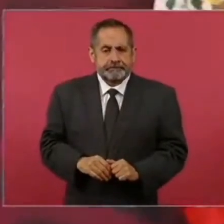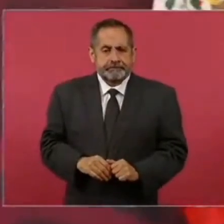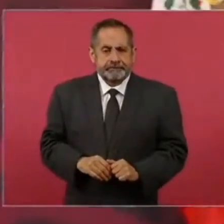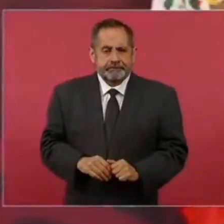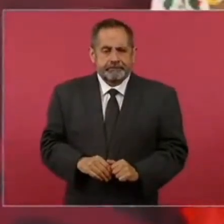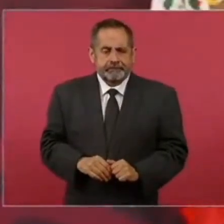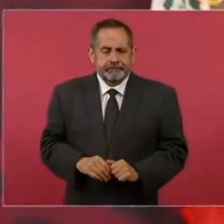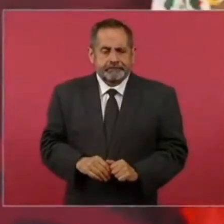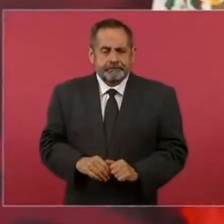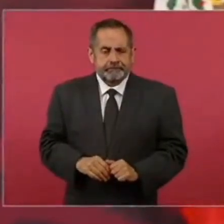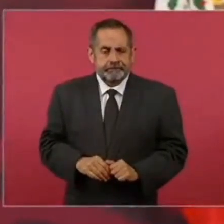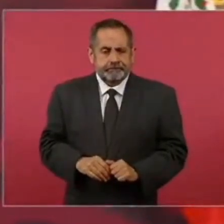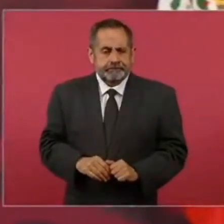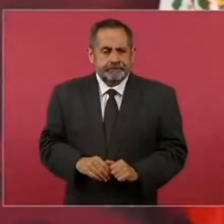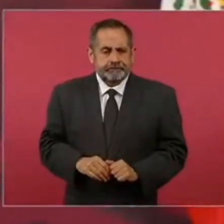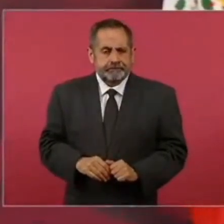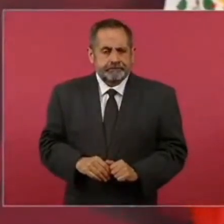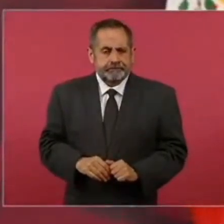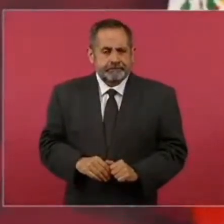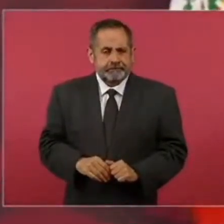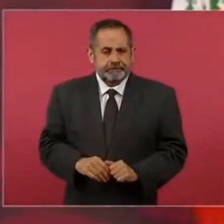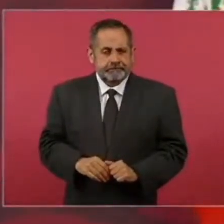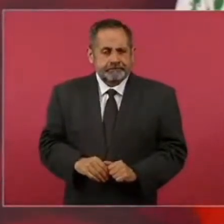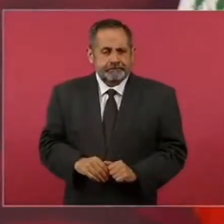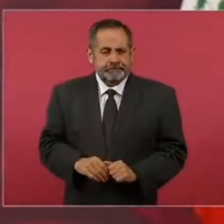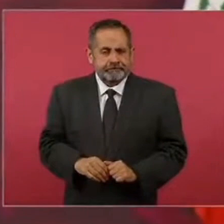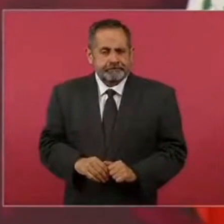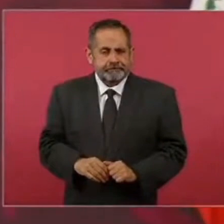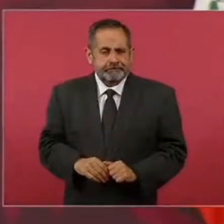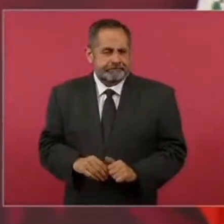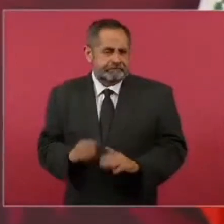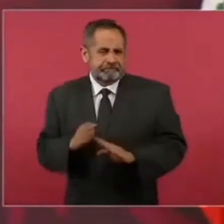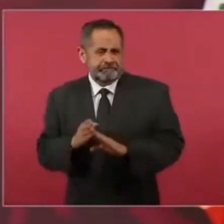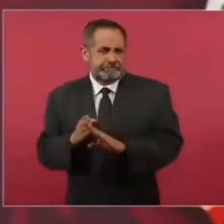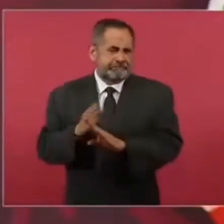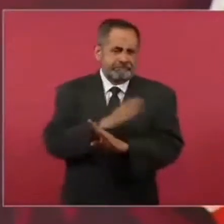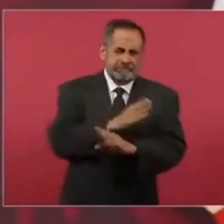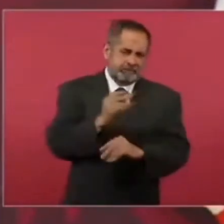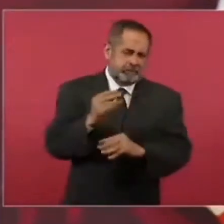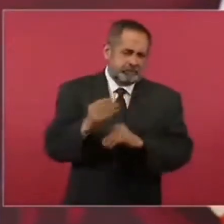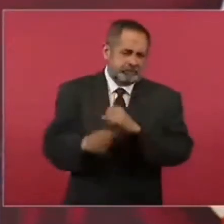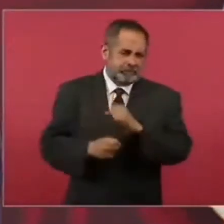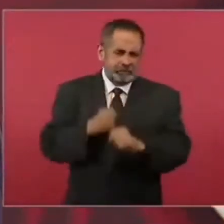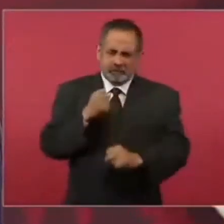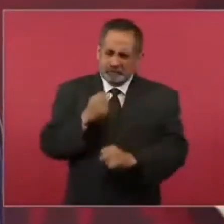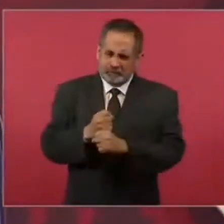Estamos hablando de siglos.